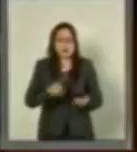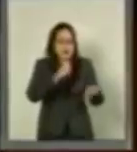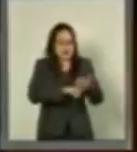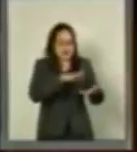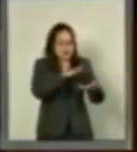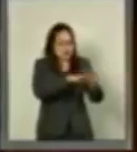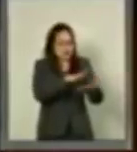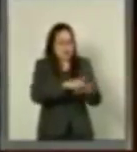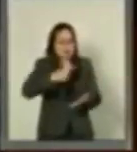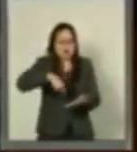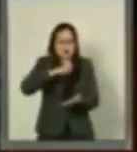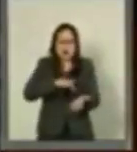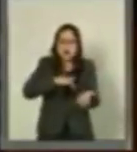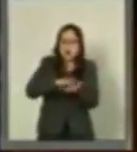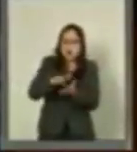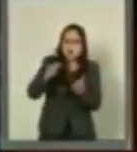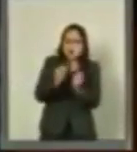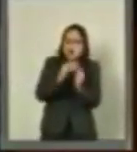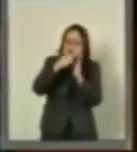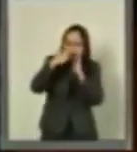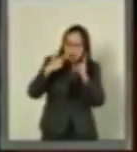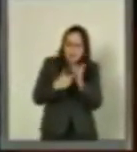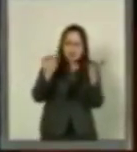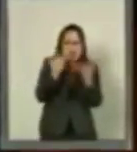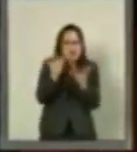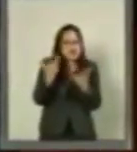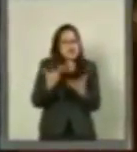apoyamos en los procesos, con protocolos,